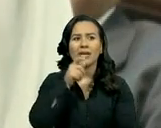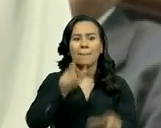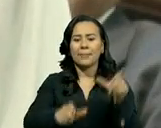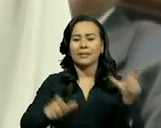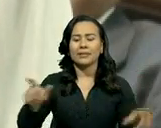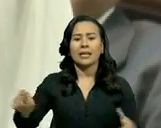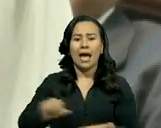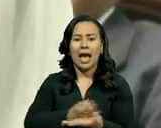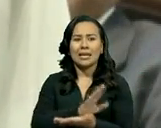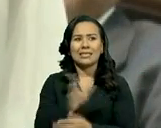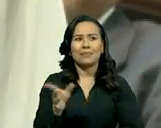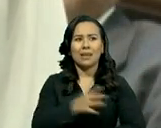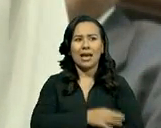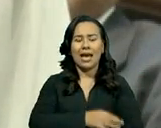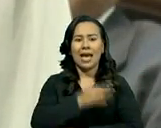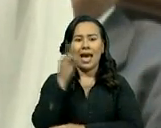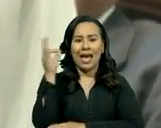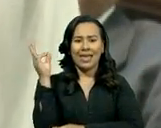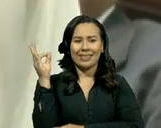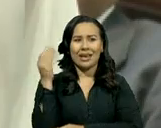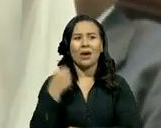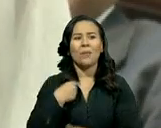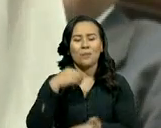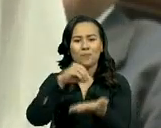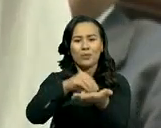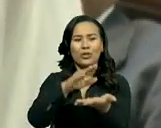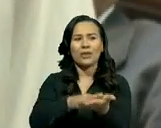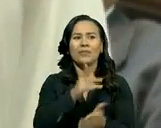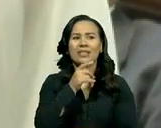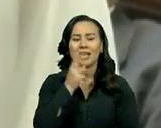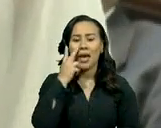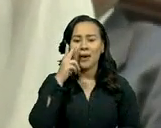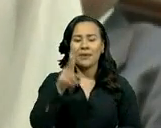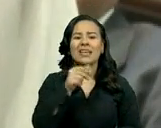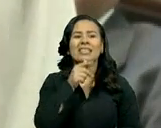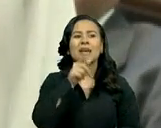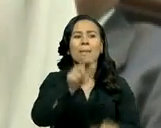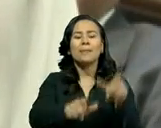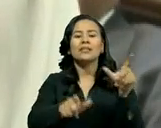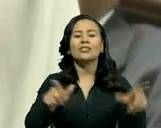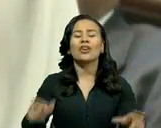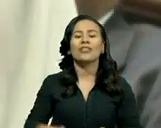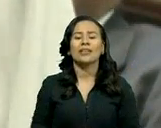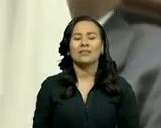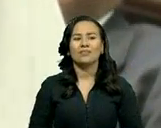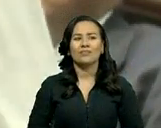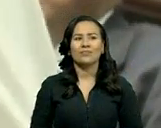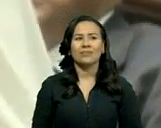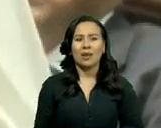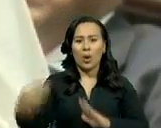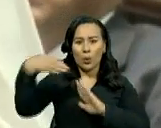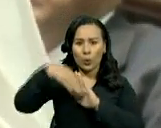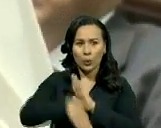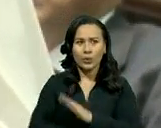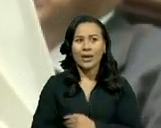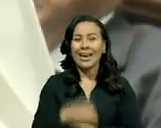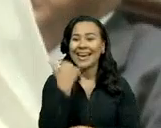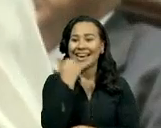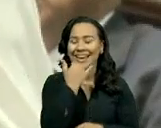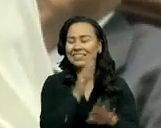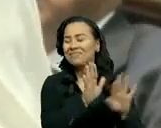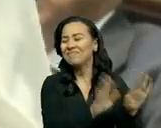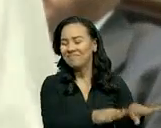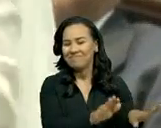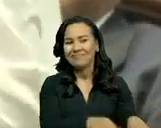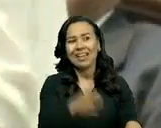asambleístas éticos nos encargaremos de poner en su lugar a quienes pretenden hundirnos. Y ríanse nomás,